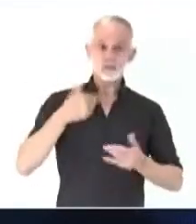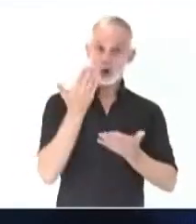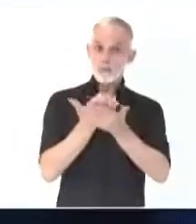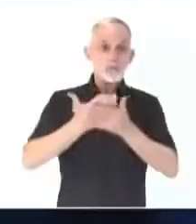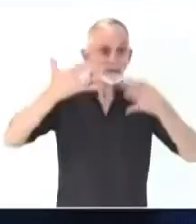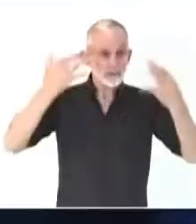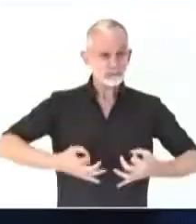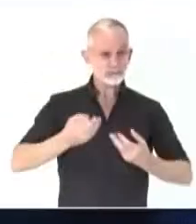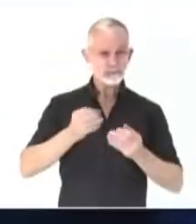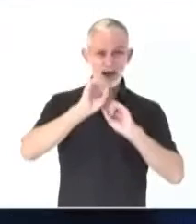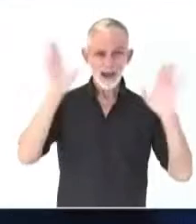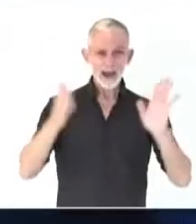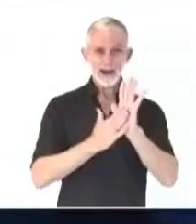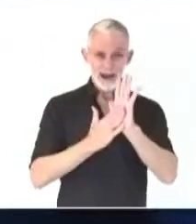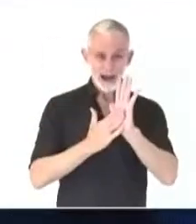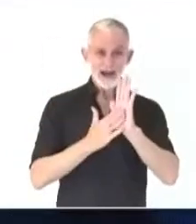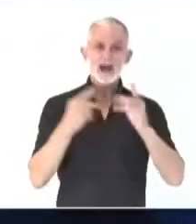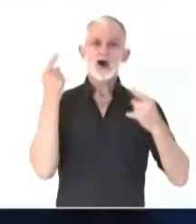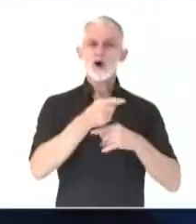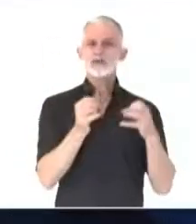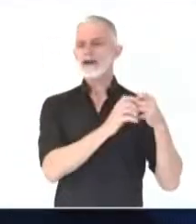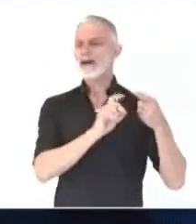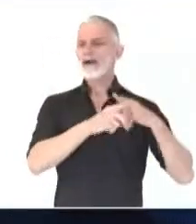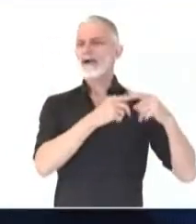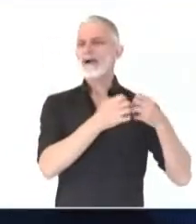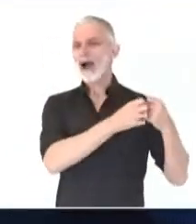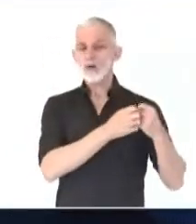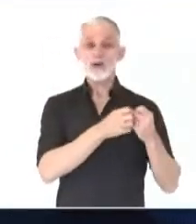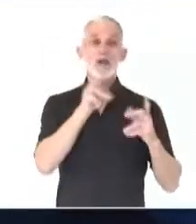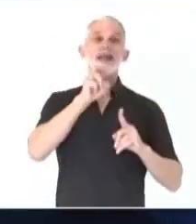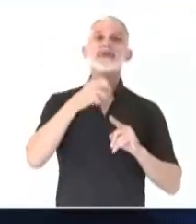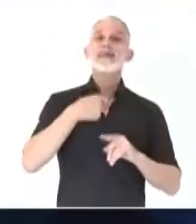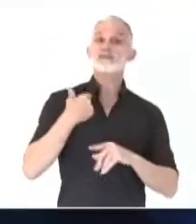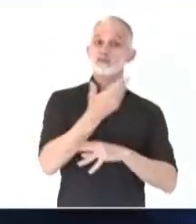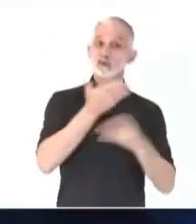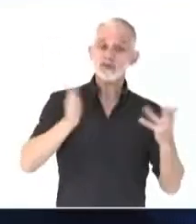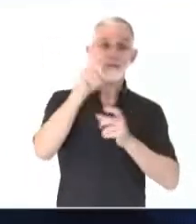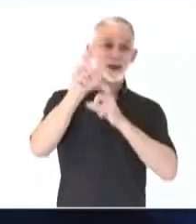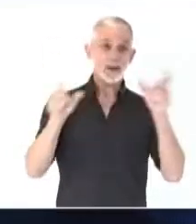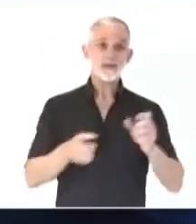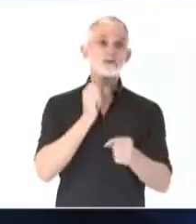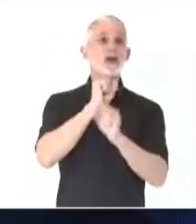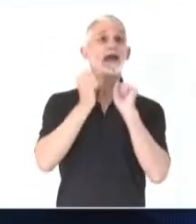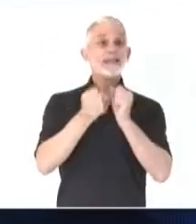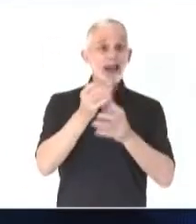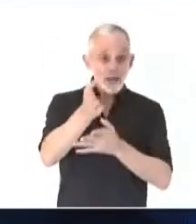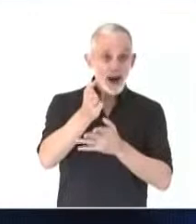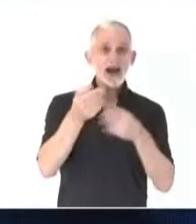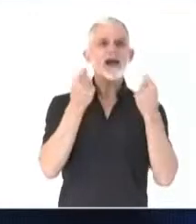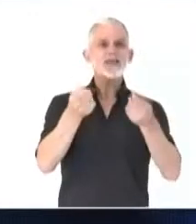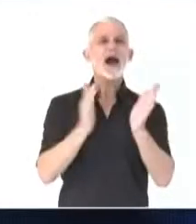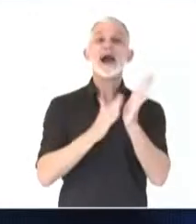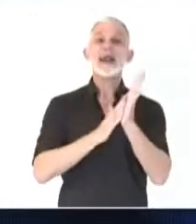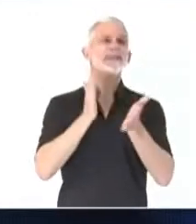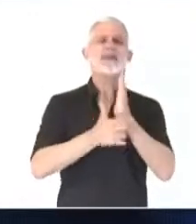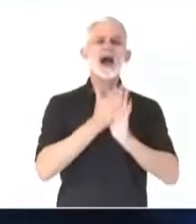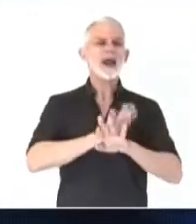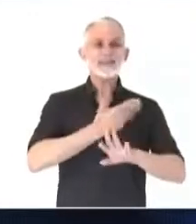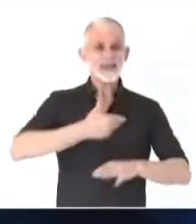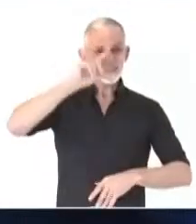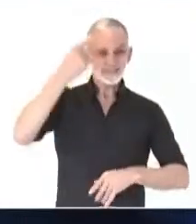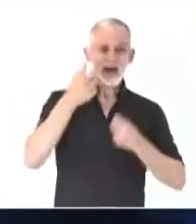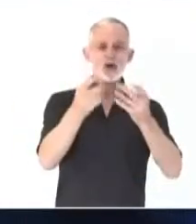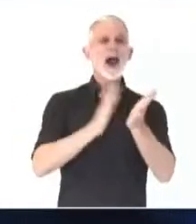propuestas concretas que van contra ese lobby, que es alquiler social para las y los trabajadores, garantía gratuita estatal, que